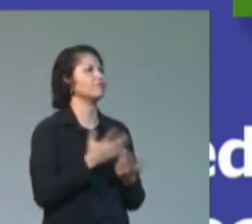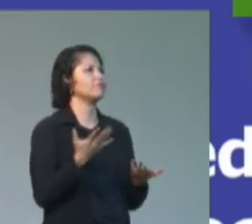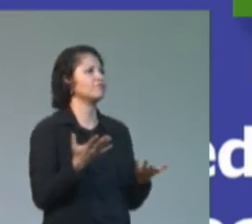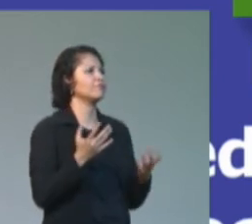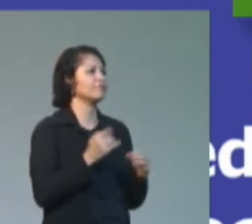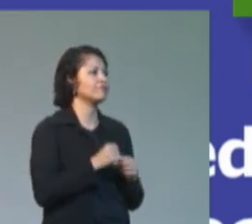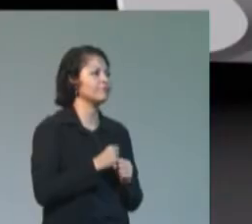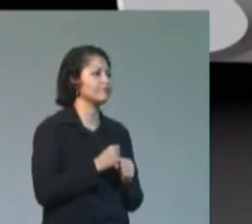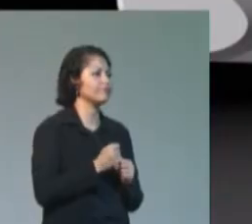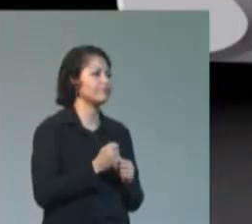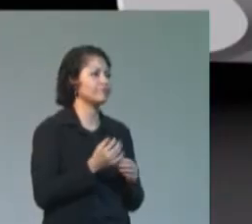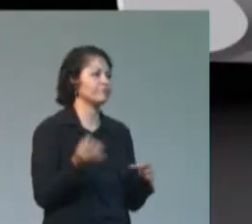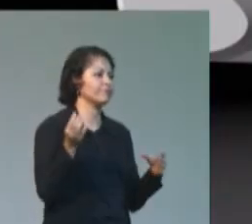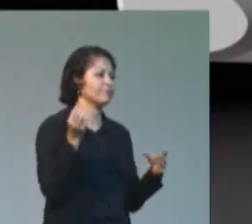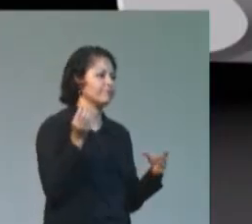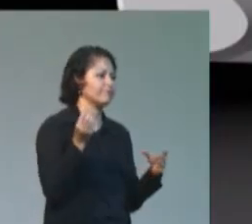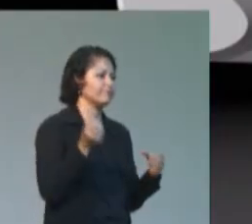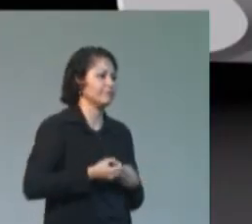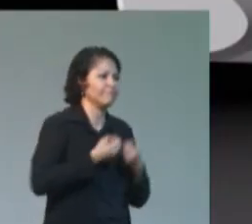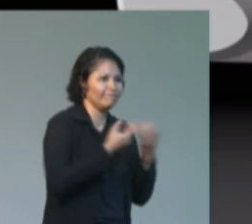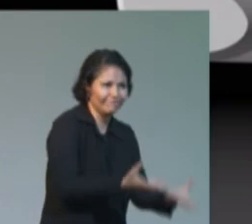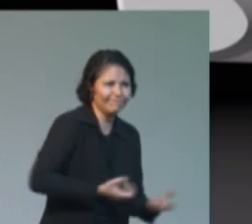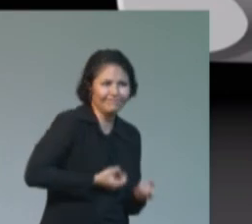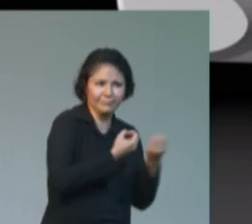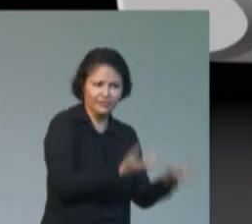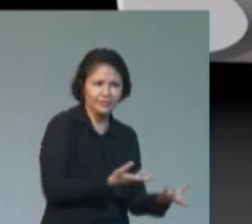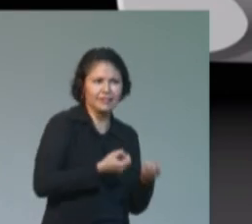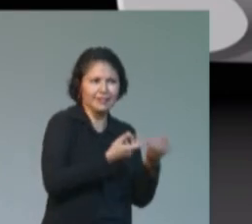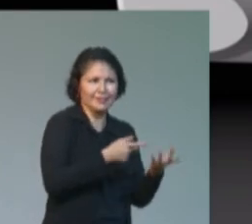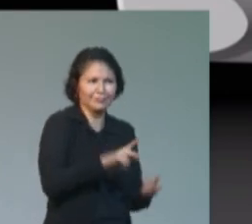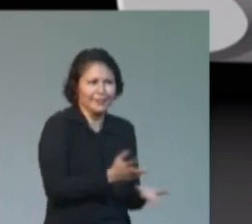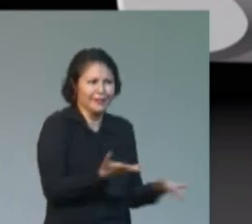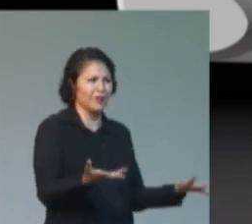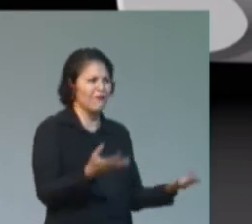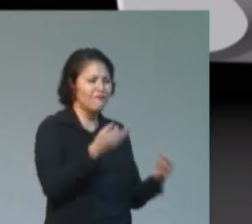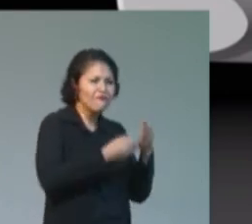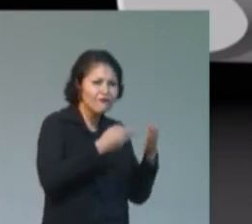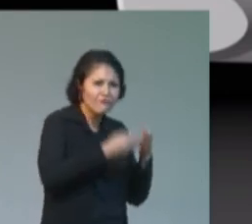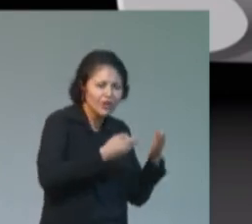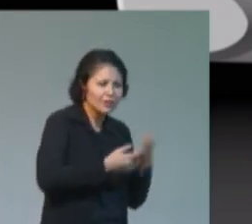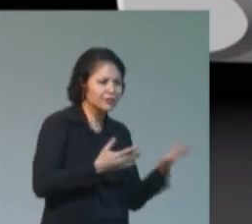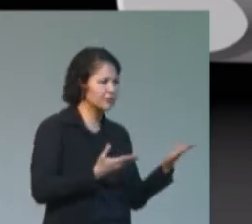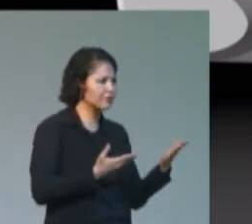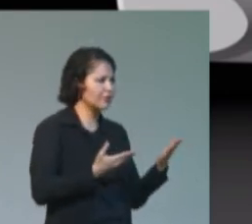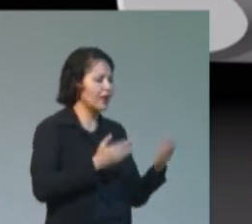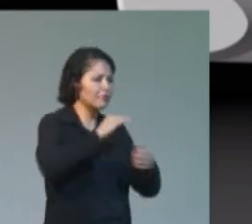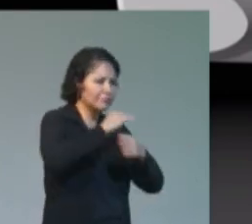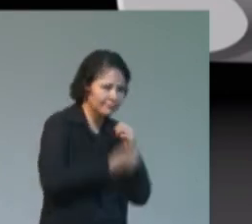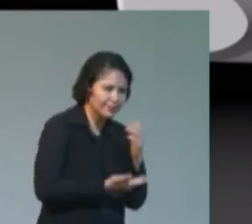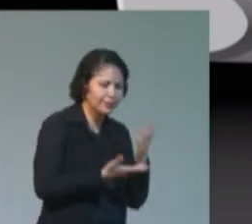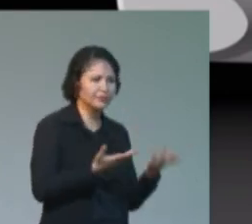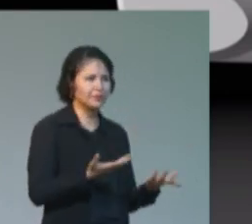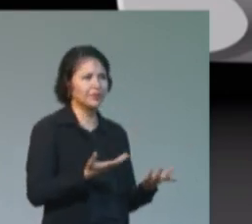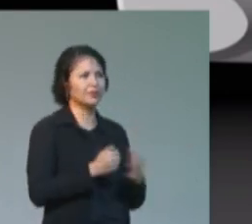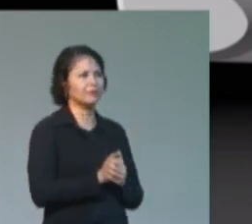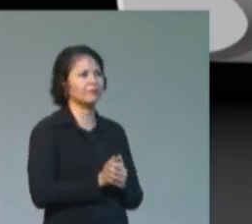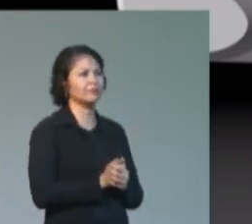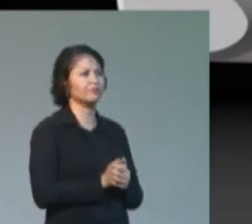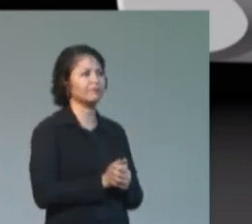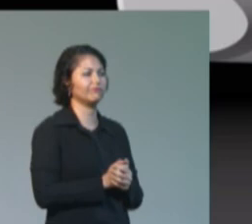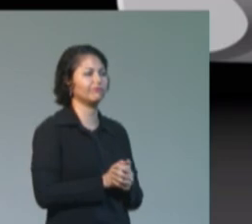pero que no se esté dando tanto resultado pues por una parte todo el olvido de de lo que son las variables críticas